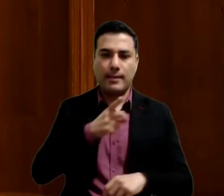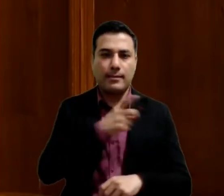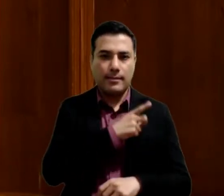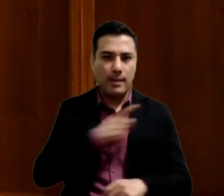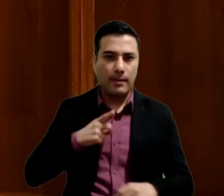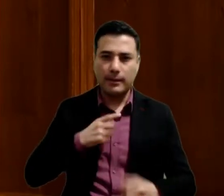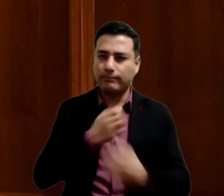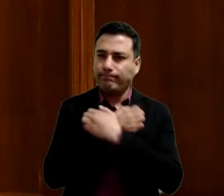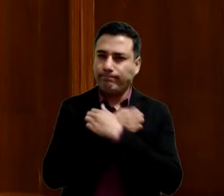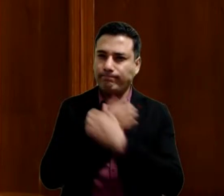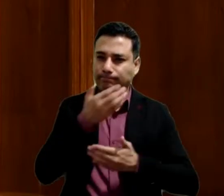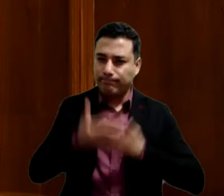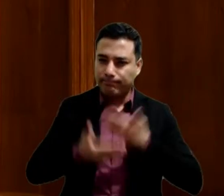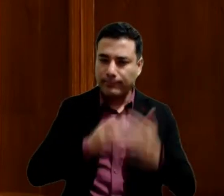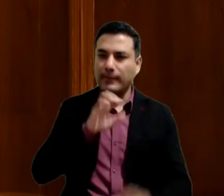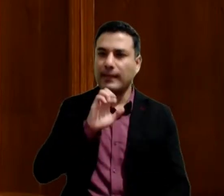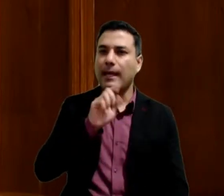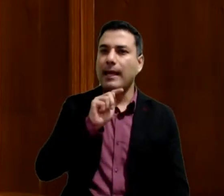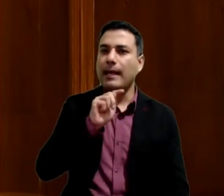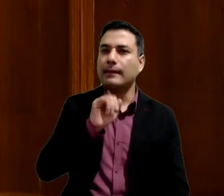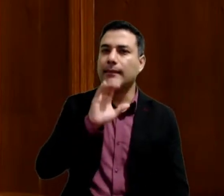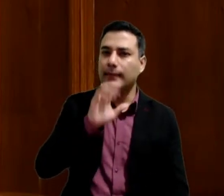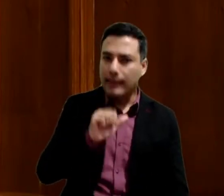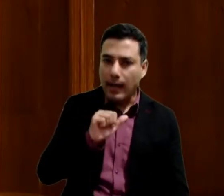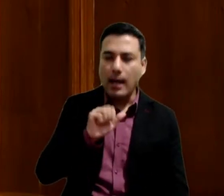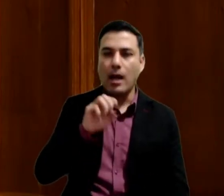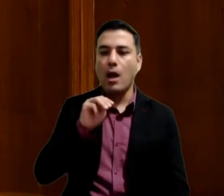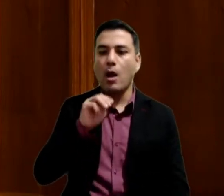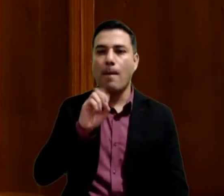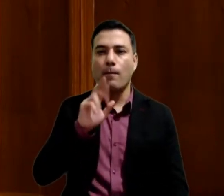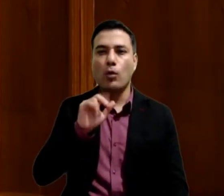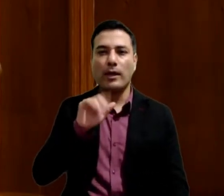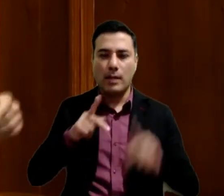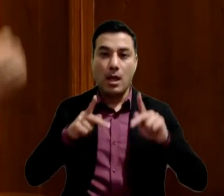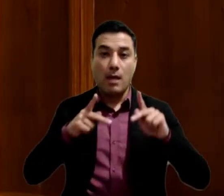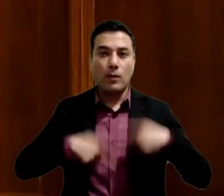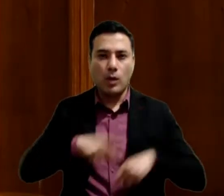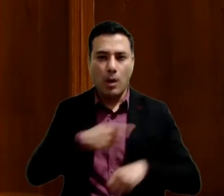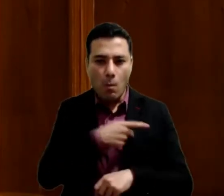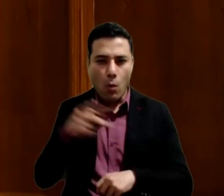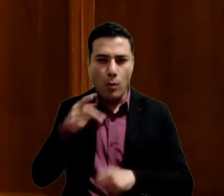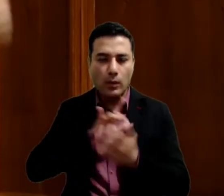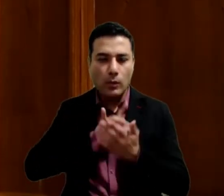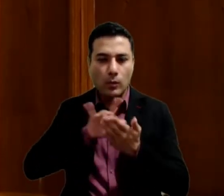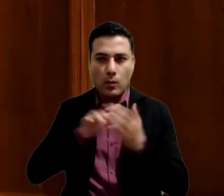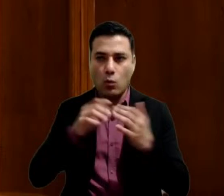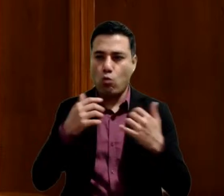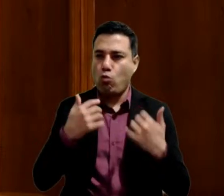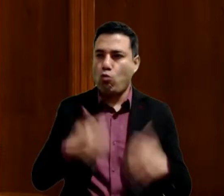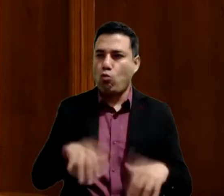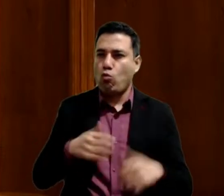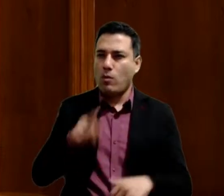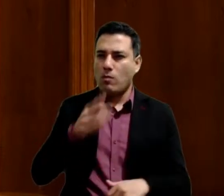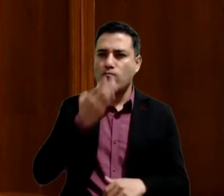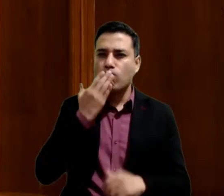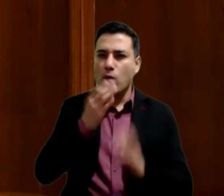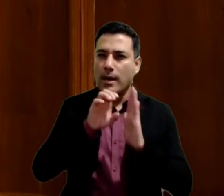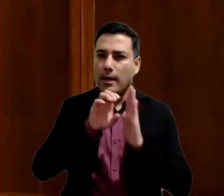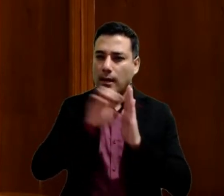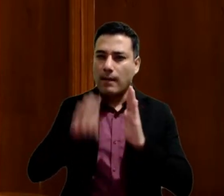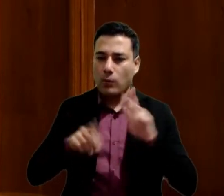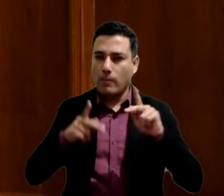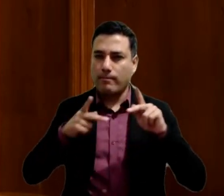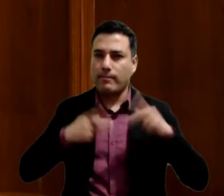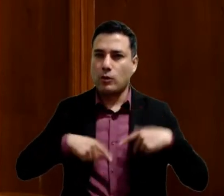de compromiso con los que menos tienen. Su ejemplo sigue siendo una guía para todos, todas